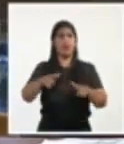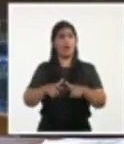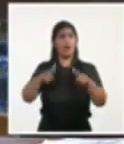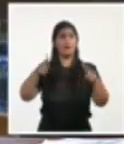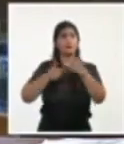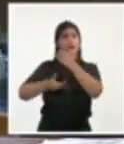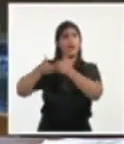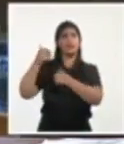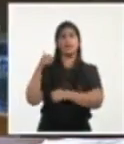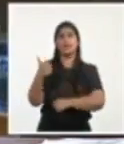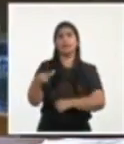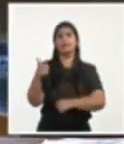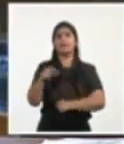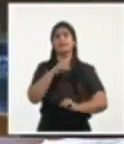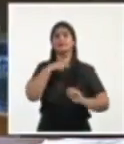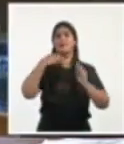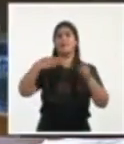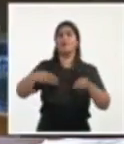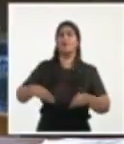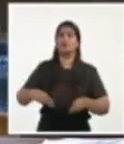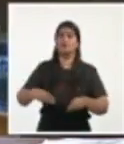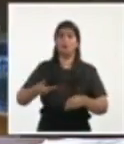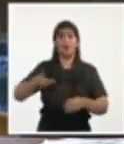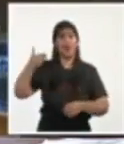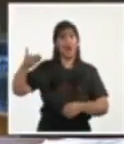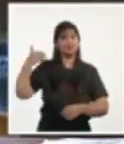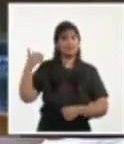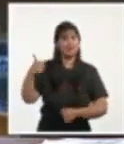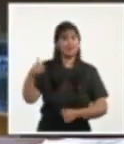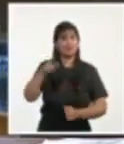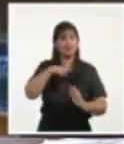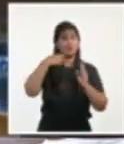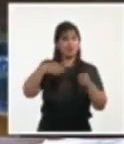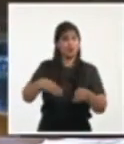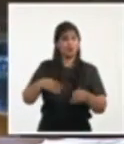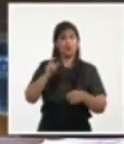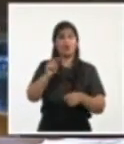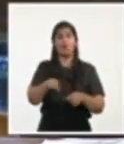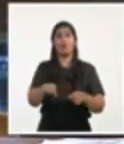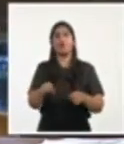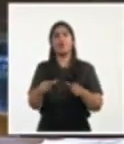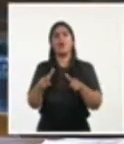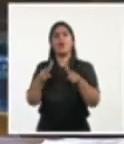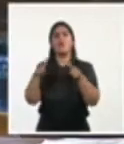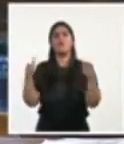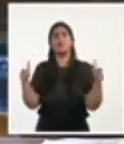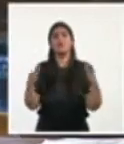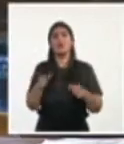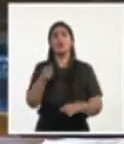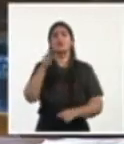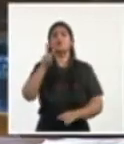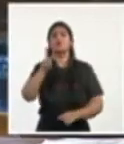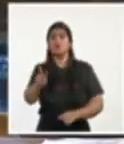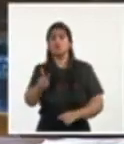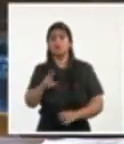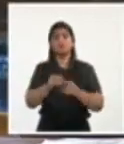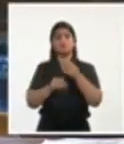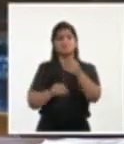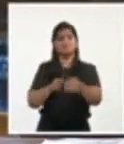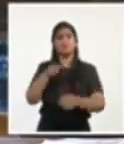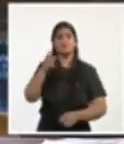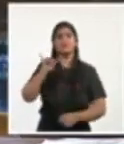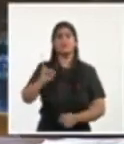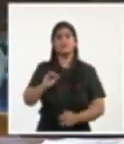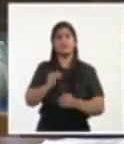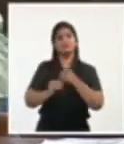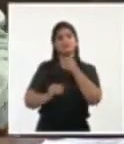que habíamos tenido como promedio en las últimas 10 semanas a cifras que van de 12, 16 y 27, lo que